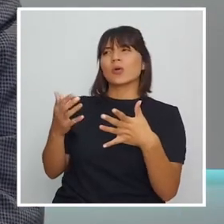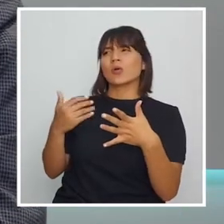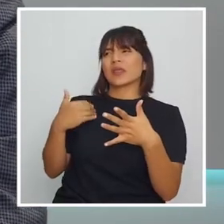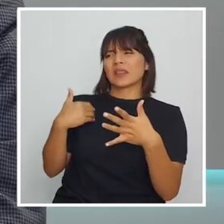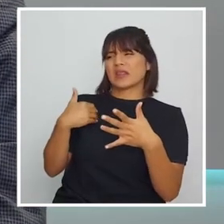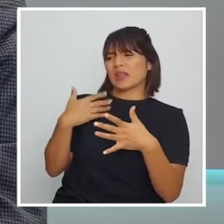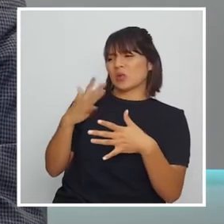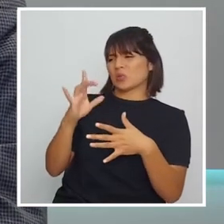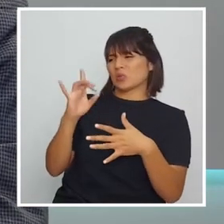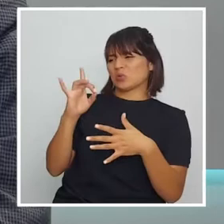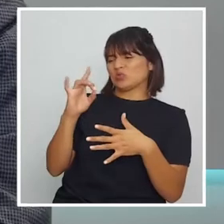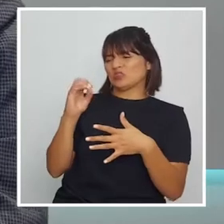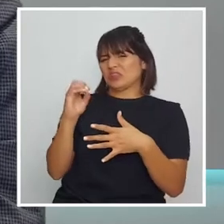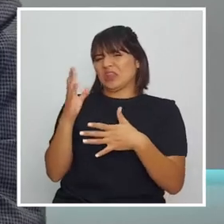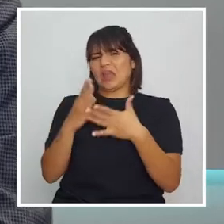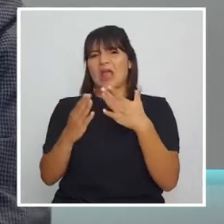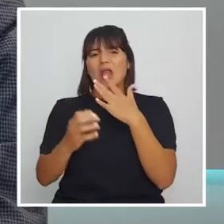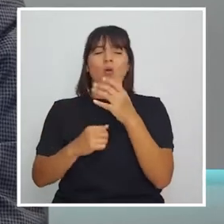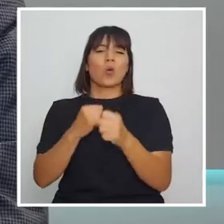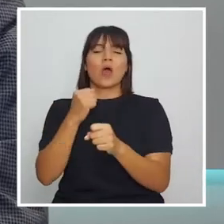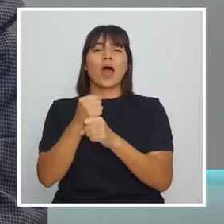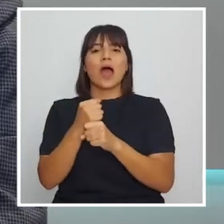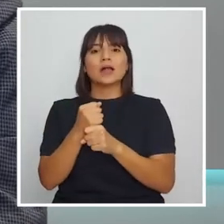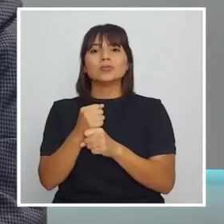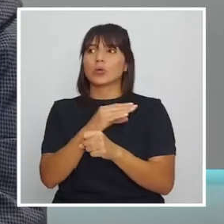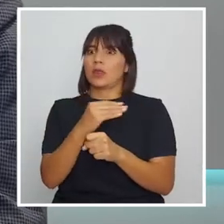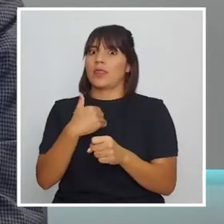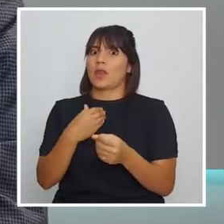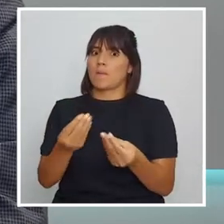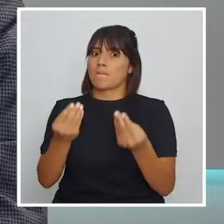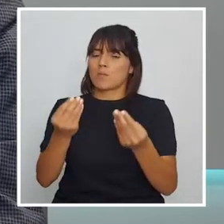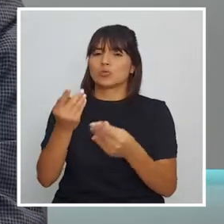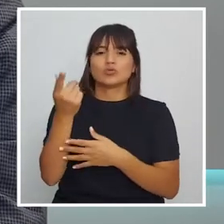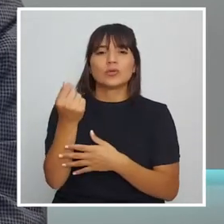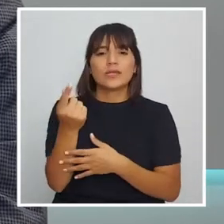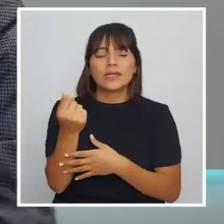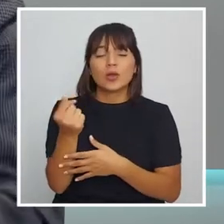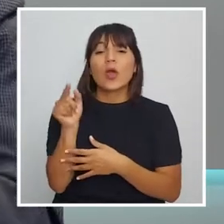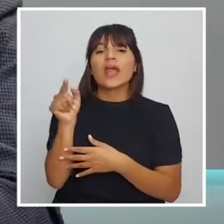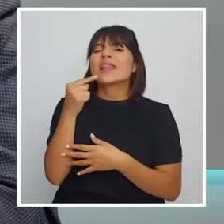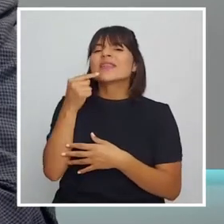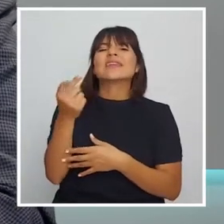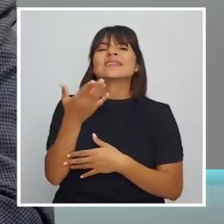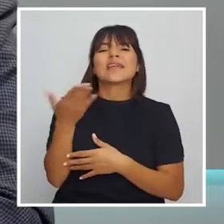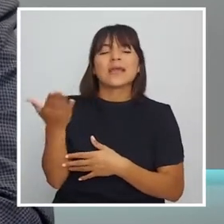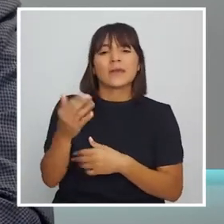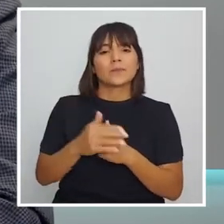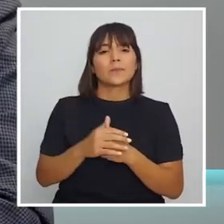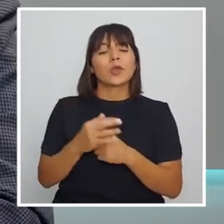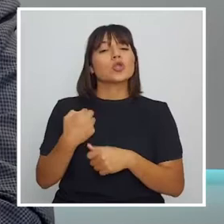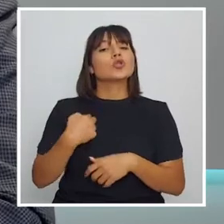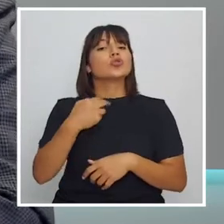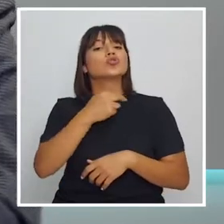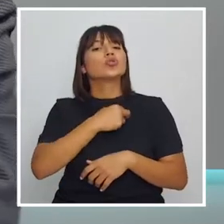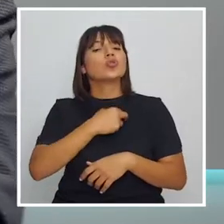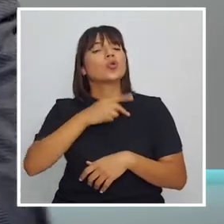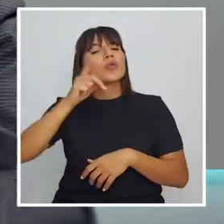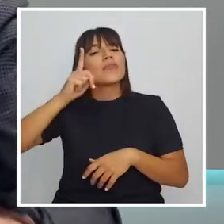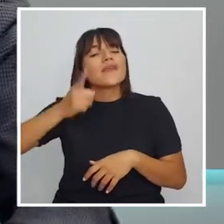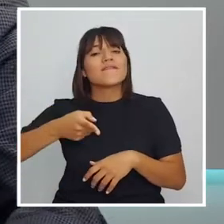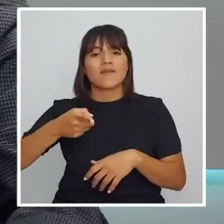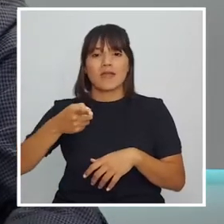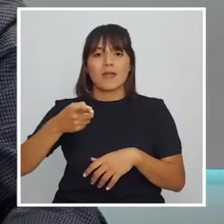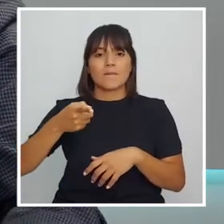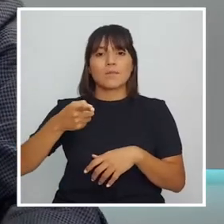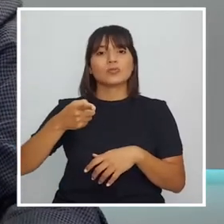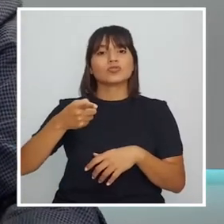años, y no es por casualidad que ha hecho dinero. Y este señor lo que dice es que uno debiera consumir después